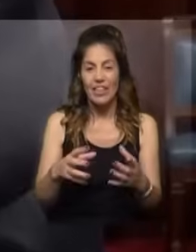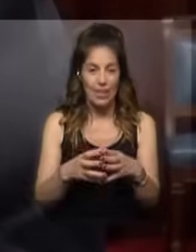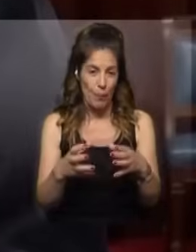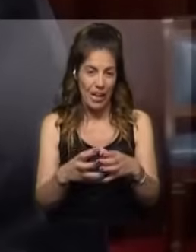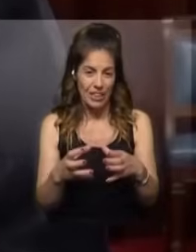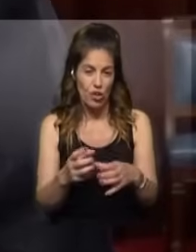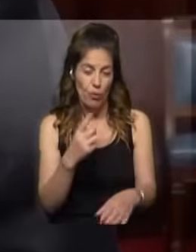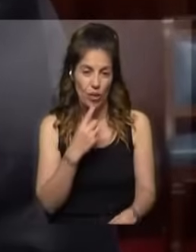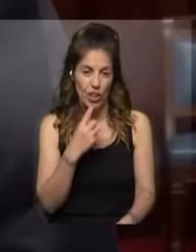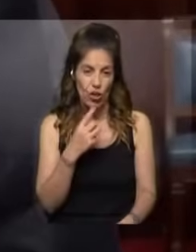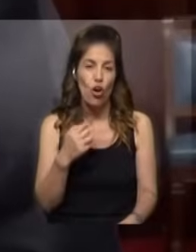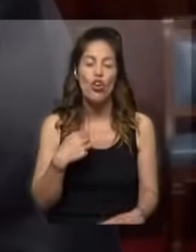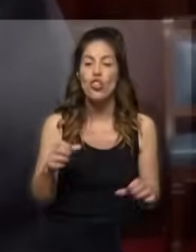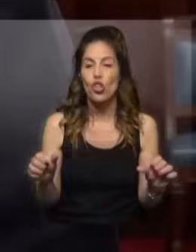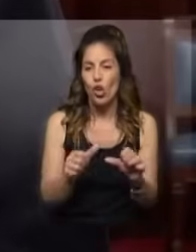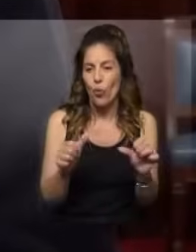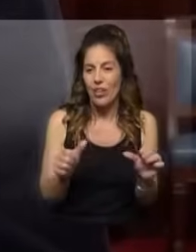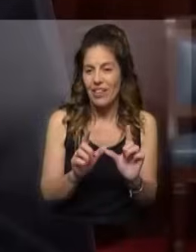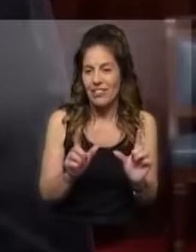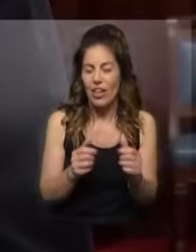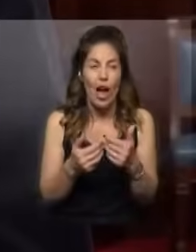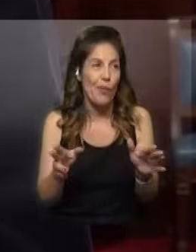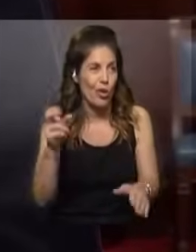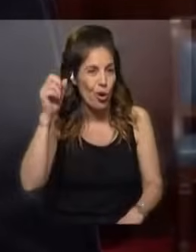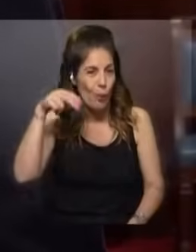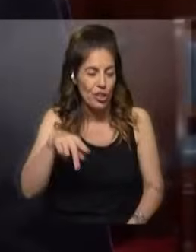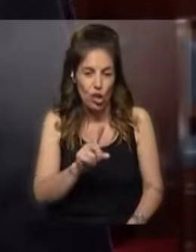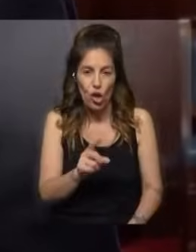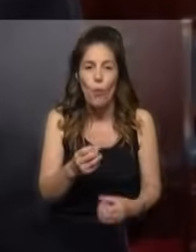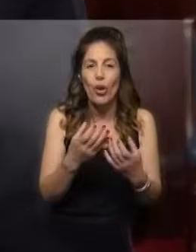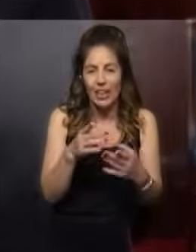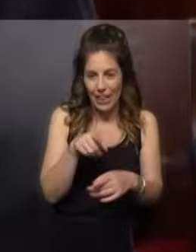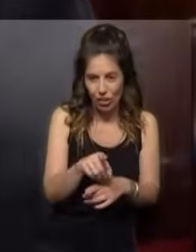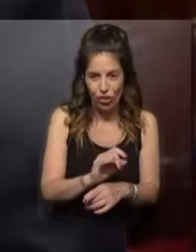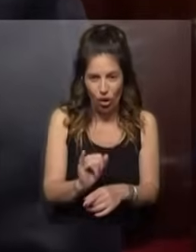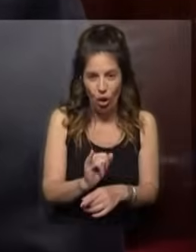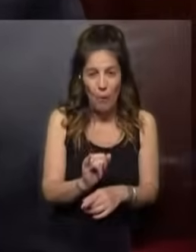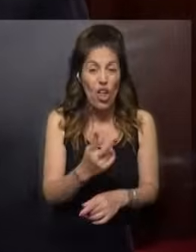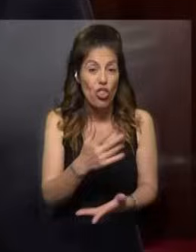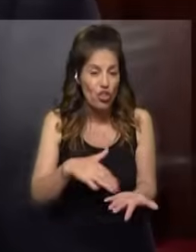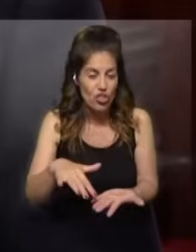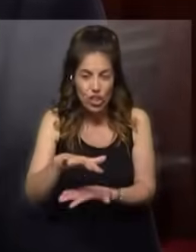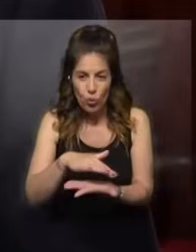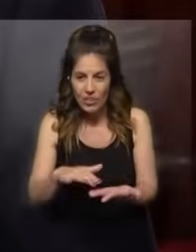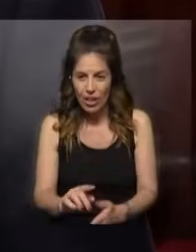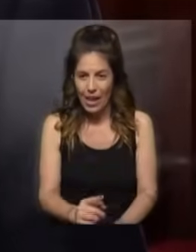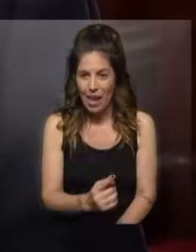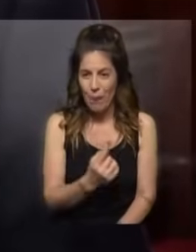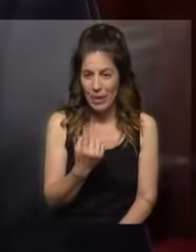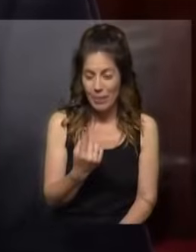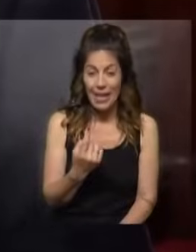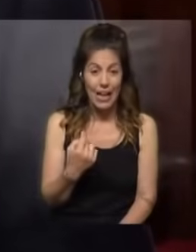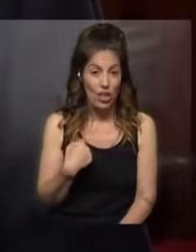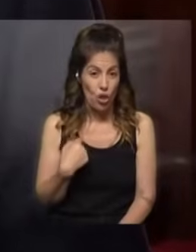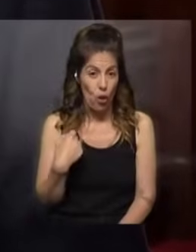a hacer este abrir una opinión respecto a Por qué pasa esto pero hay dos situaciones la primera que desde mi